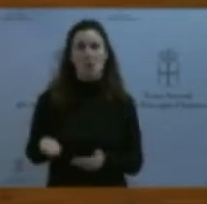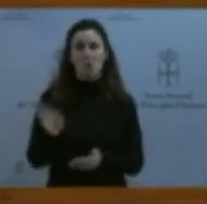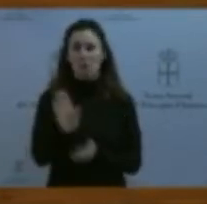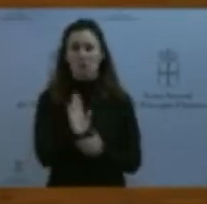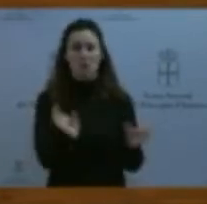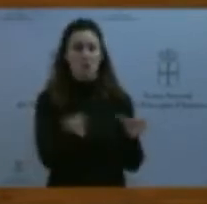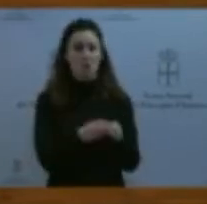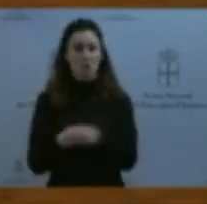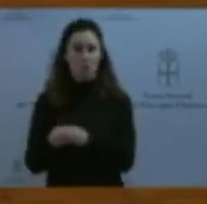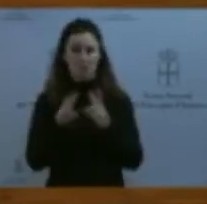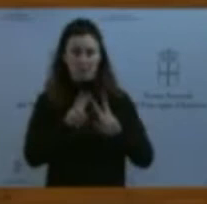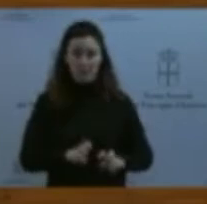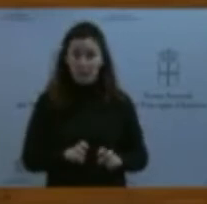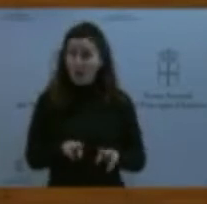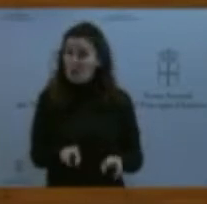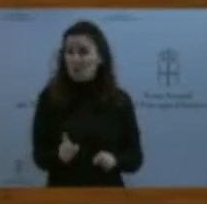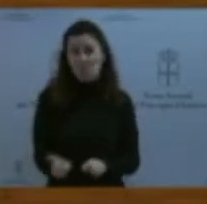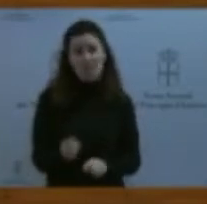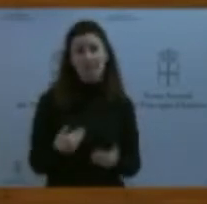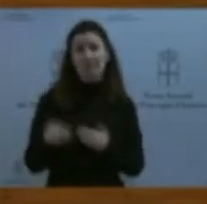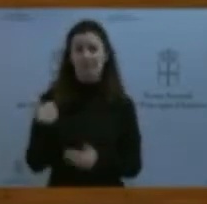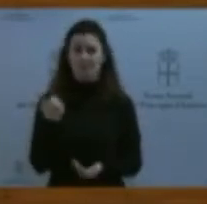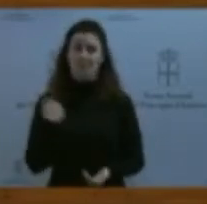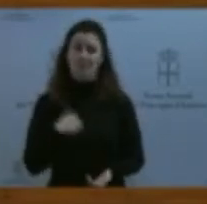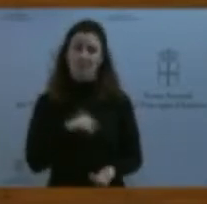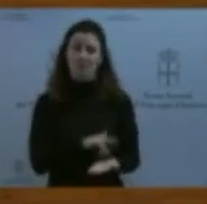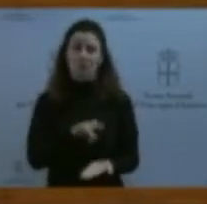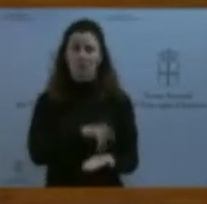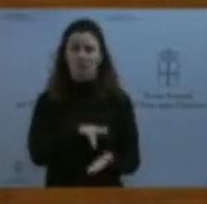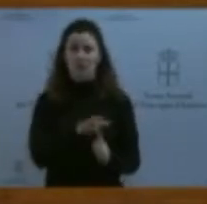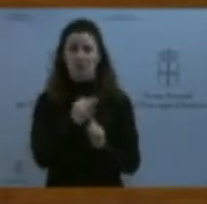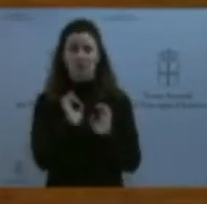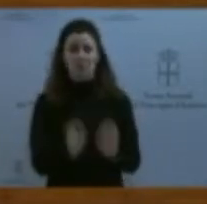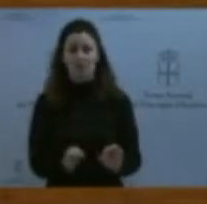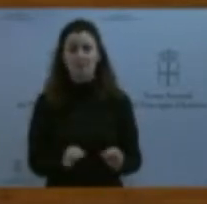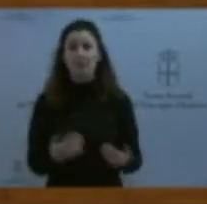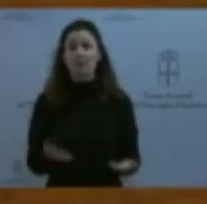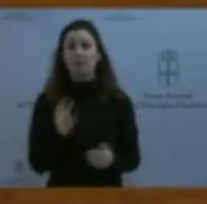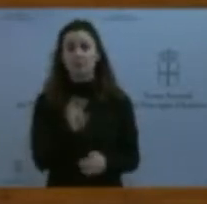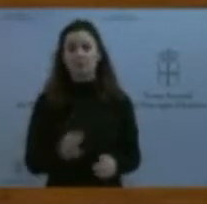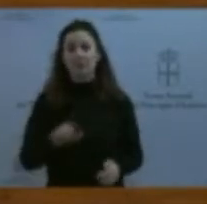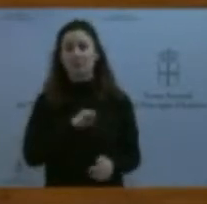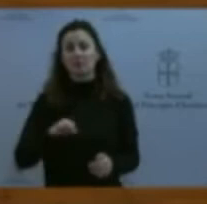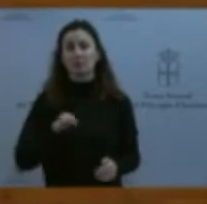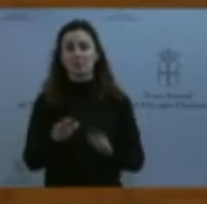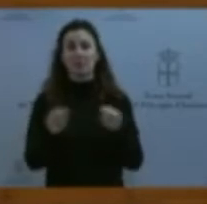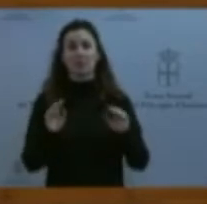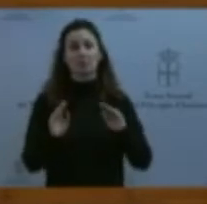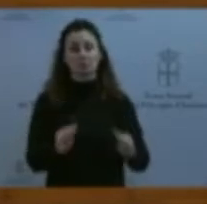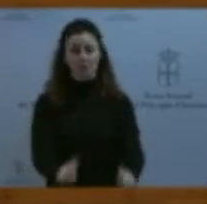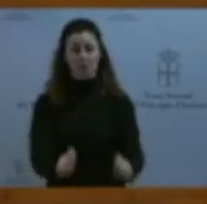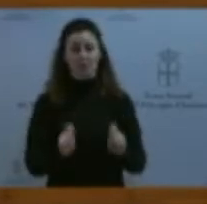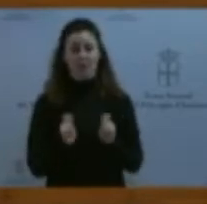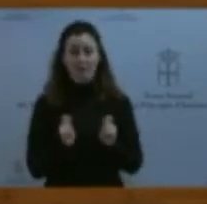ya precedentes y en otras comunidades autónomas es una convocatoria que siempre suscita polémicas habituales,